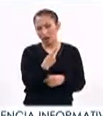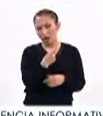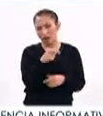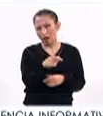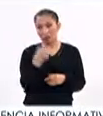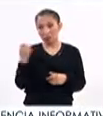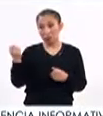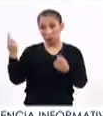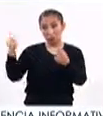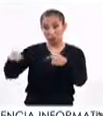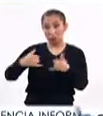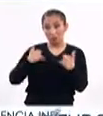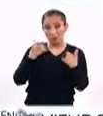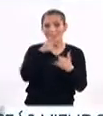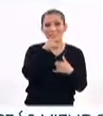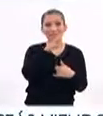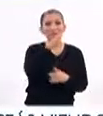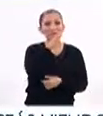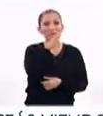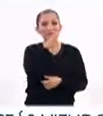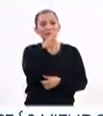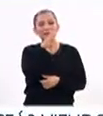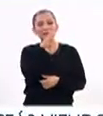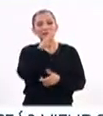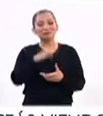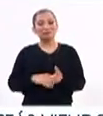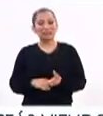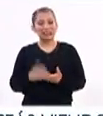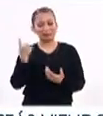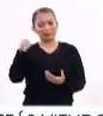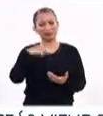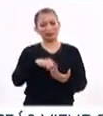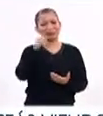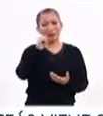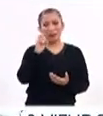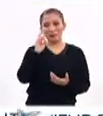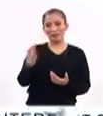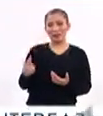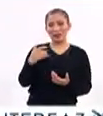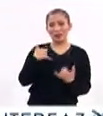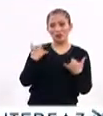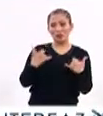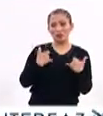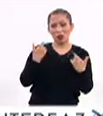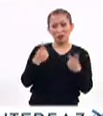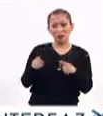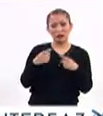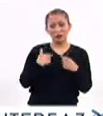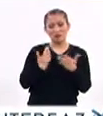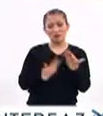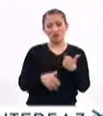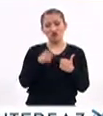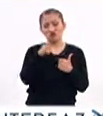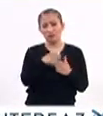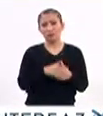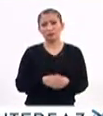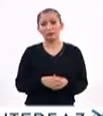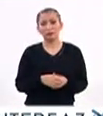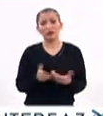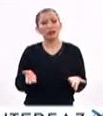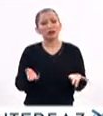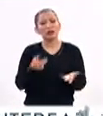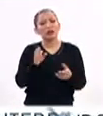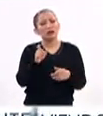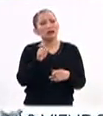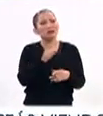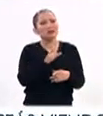seguramente muchos jóvenes y muchos padres se preguntan cuando ven a un joven músico tan exitoso como tú, que es